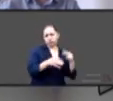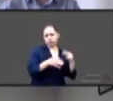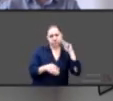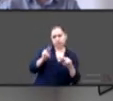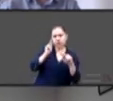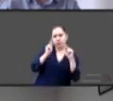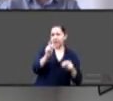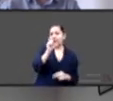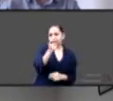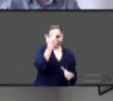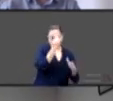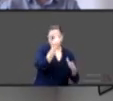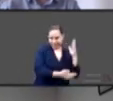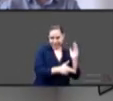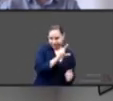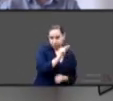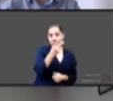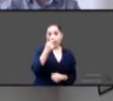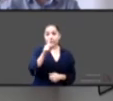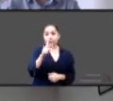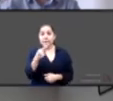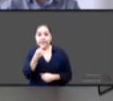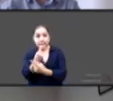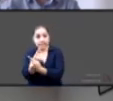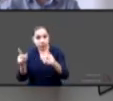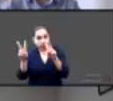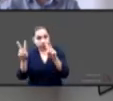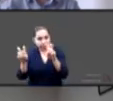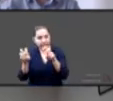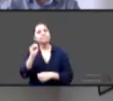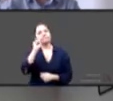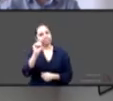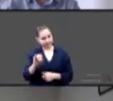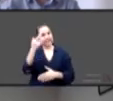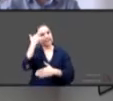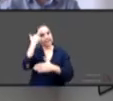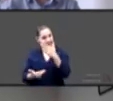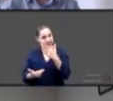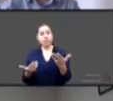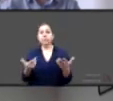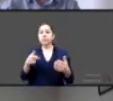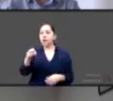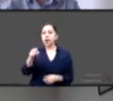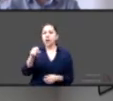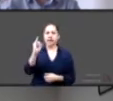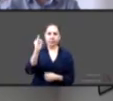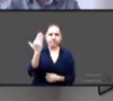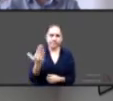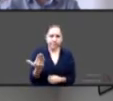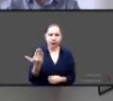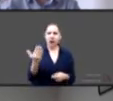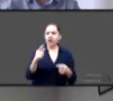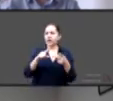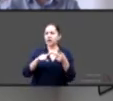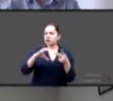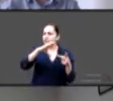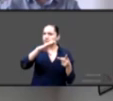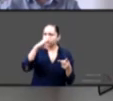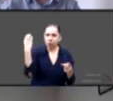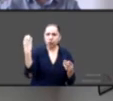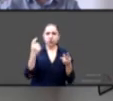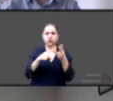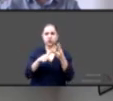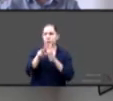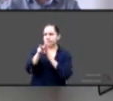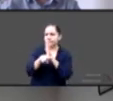es un delito. Pero atrás de cada imagen, atrás de cada fotografía, atrás de cada video, es un niño, niña, adolescente